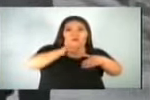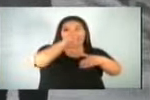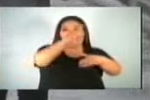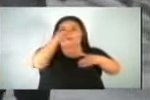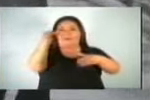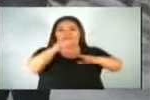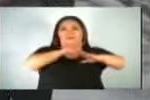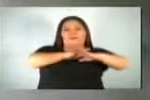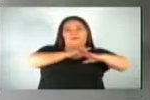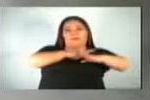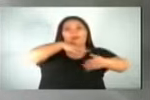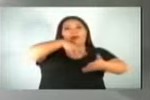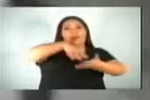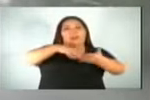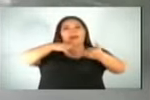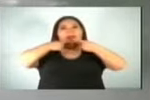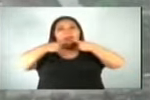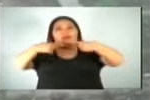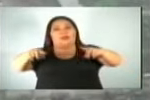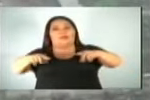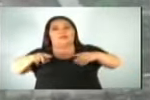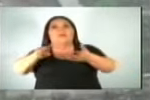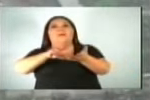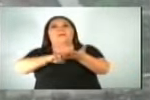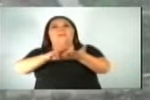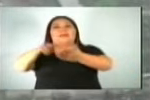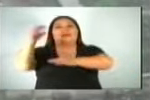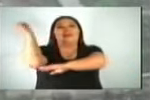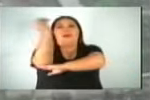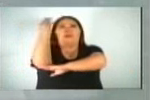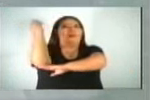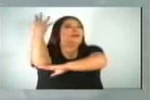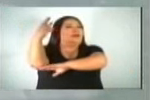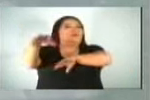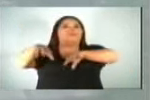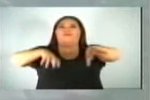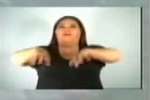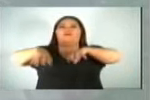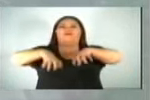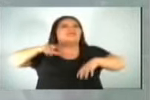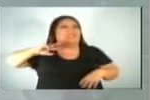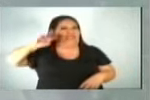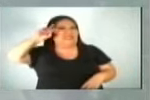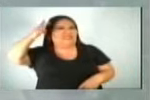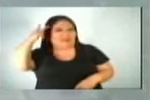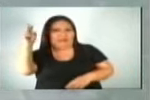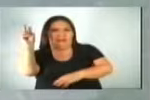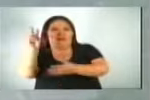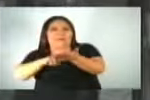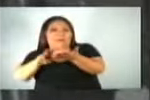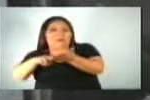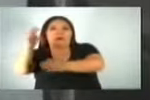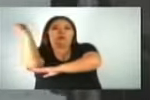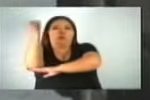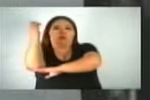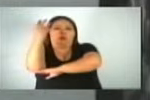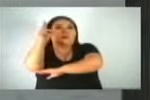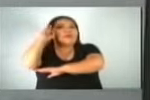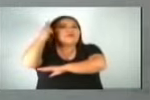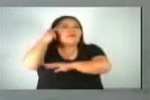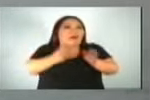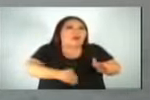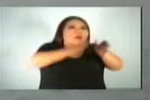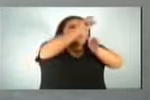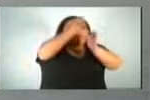de Protección Civil han emitido alerta verde a nivel nacional, lo que significa que ya las diferentes instituciones están